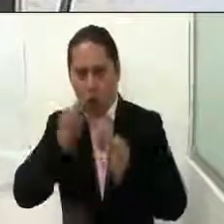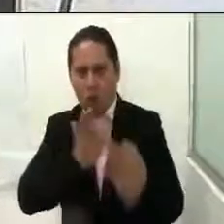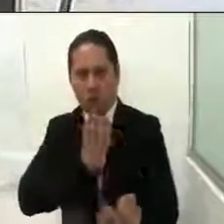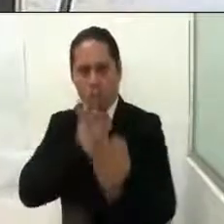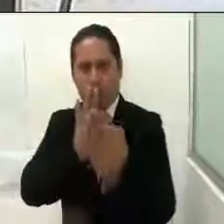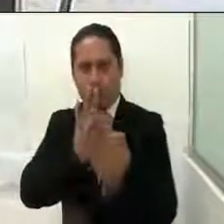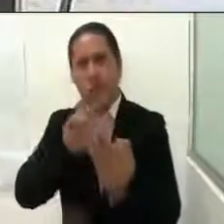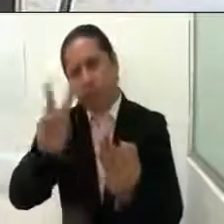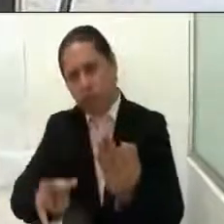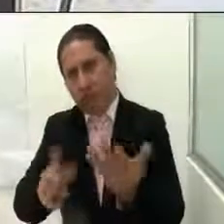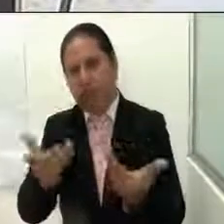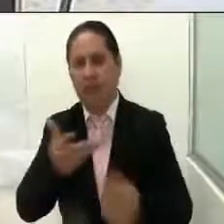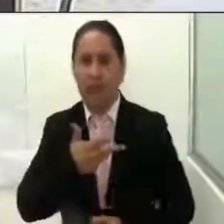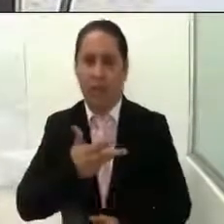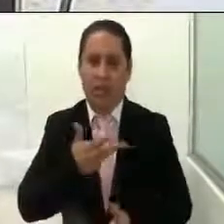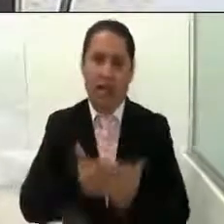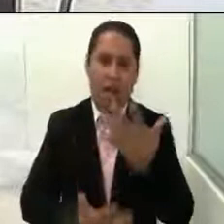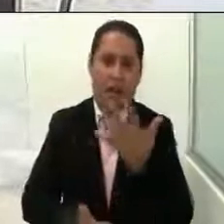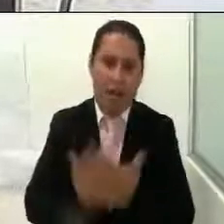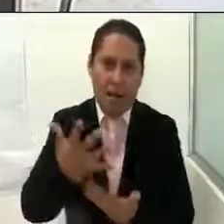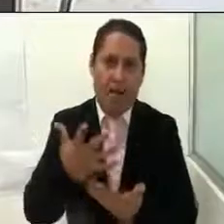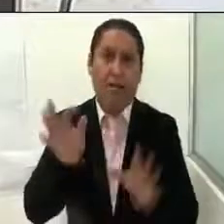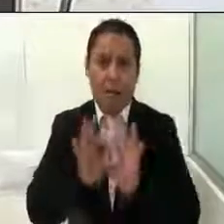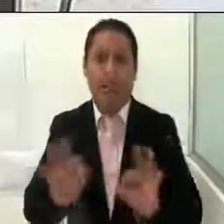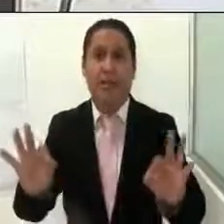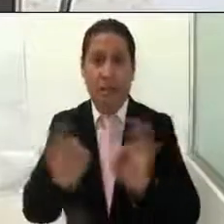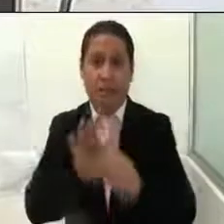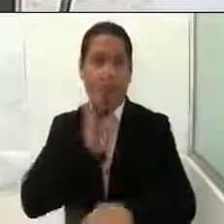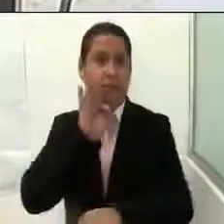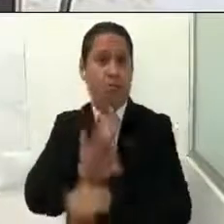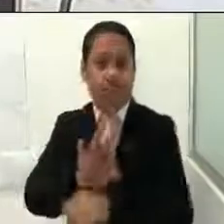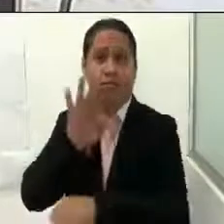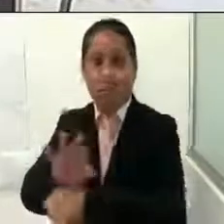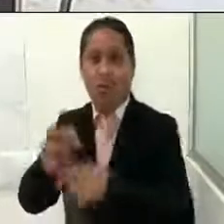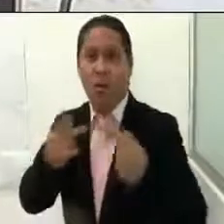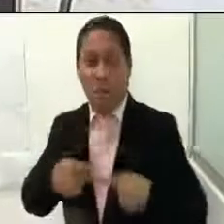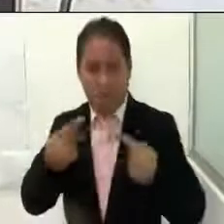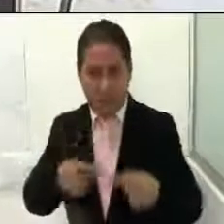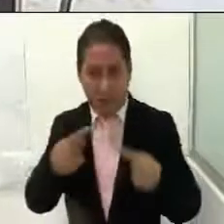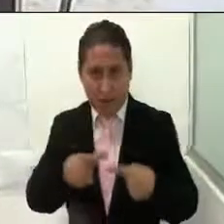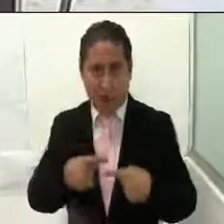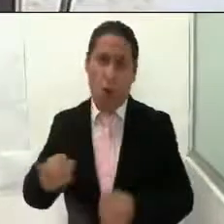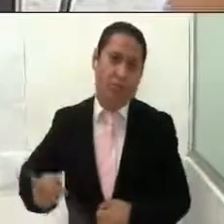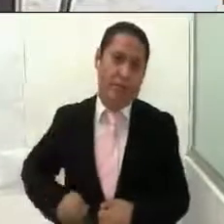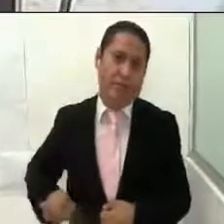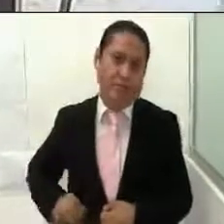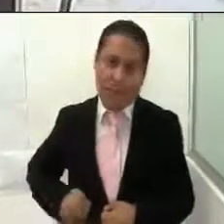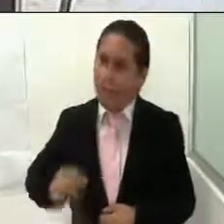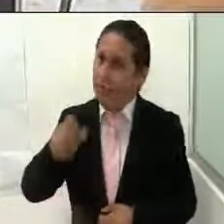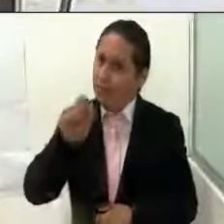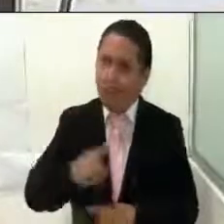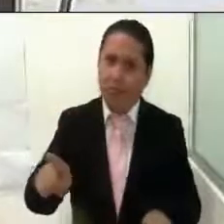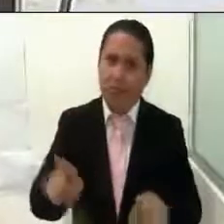por lo que realiza una actividad fundamental para la defensa de los ciudadanos y los intereses de la entidad ante diversas instancias